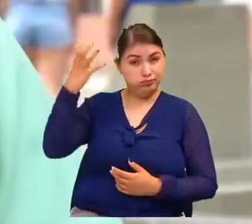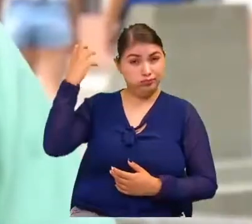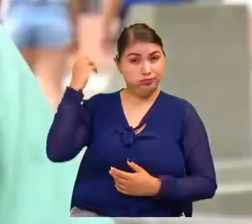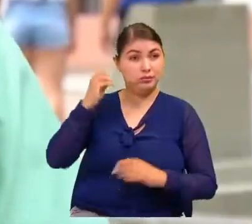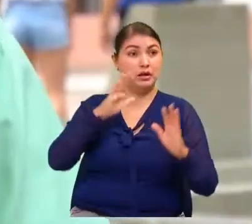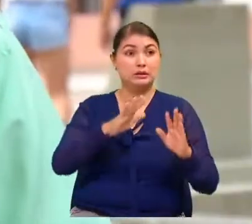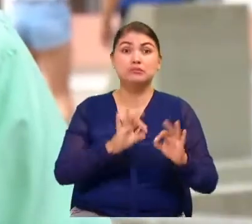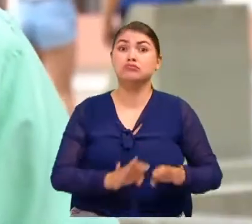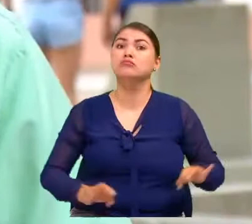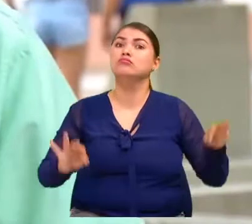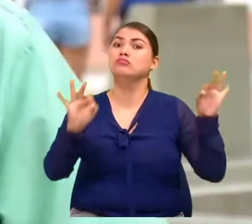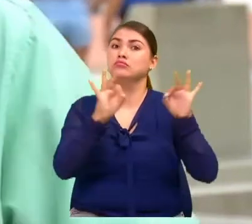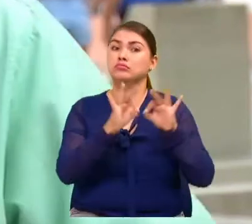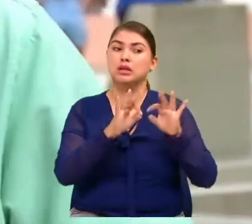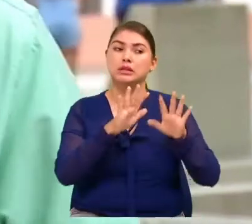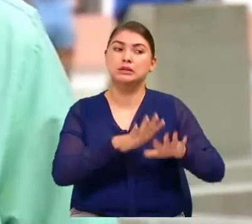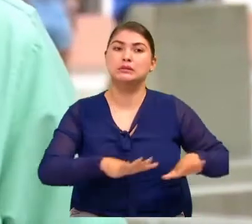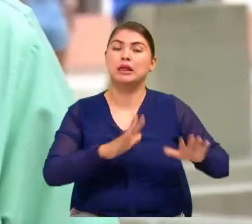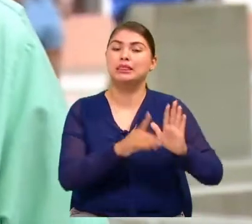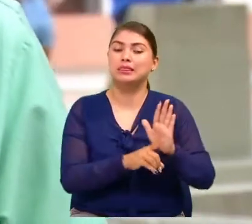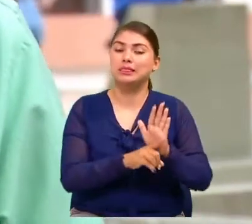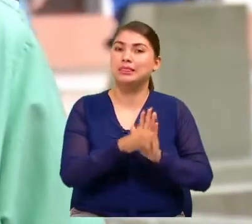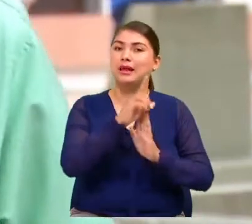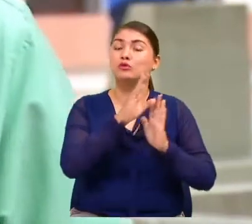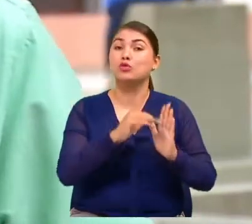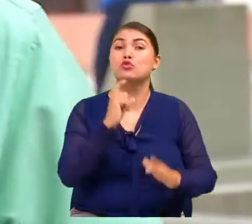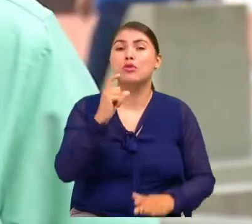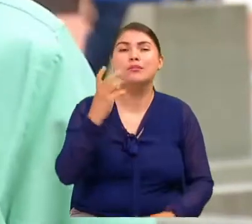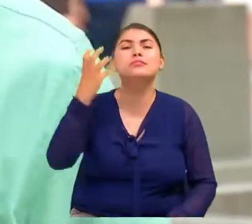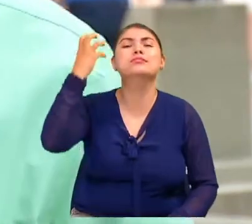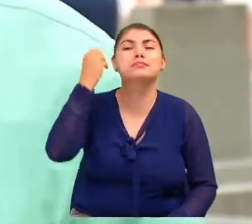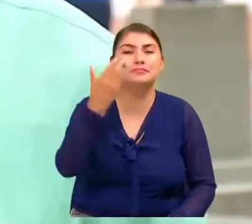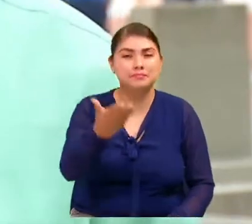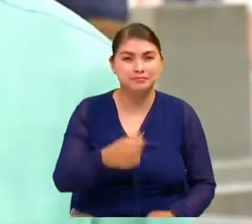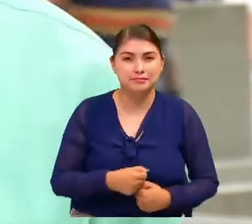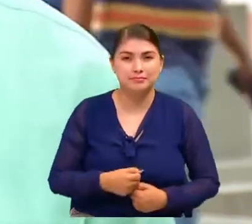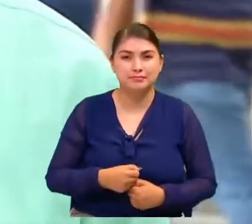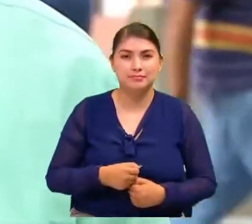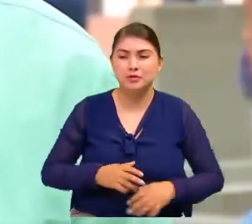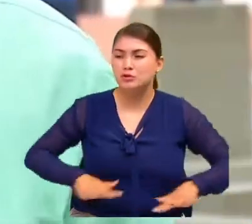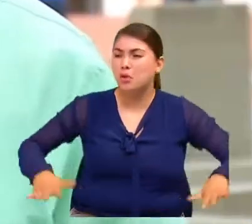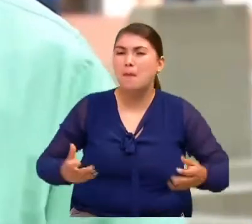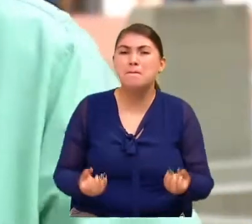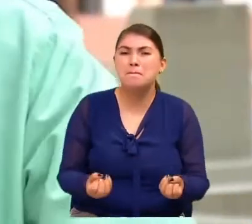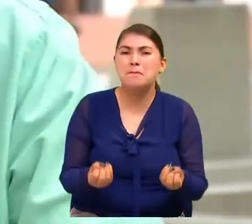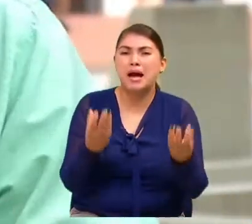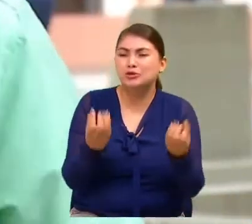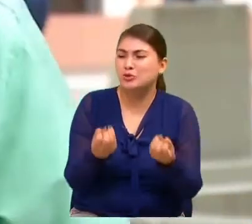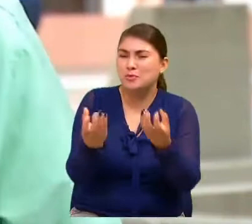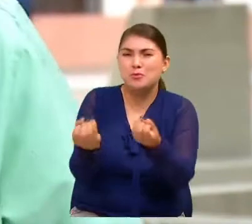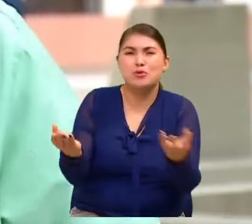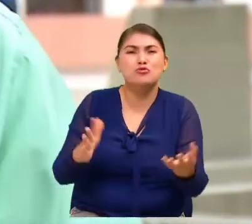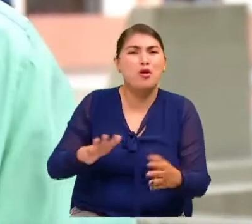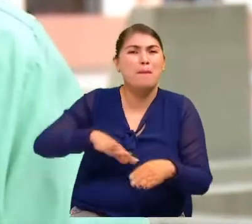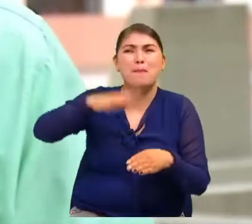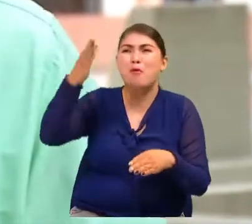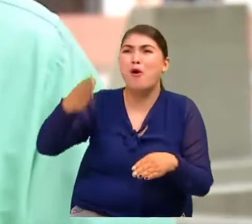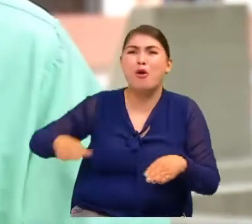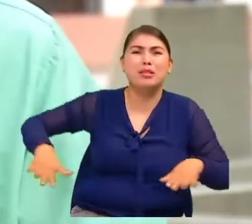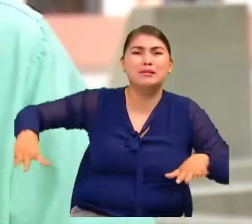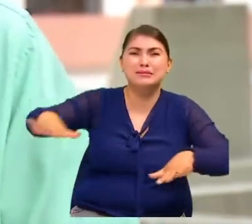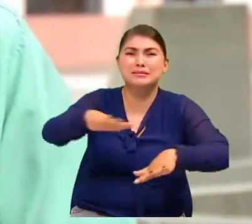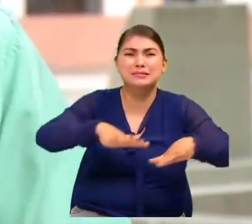además lo importante porque era un desarrollo para cúcuta imágenes de distrito de eso era pasto de monte